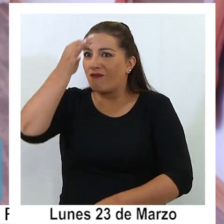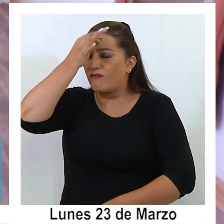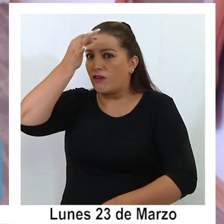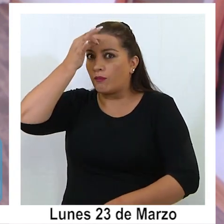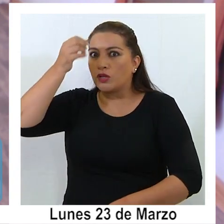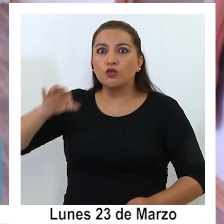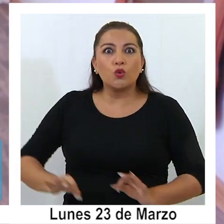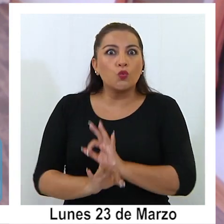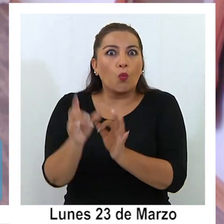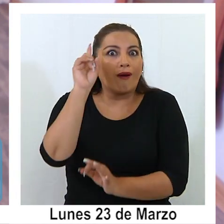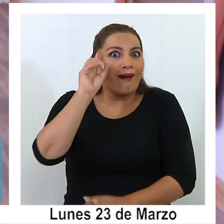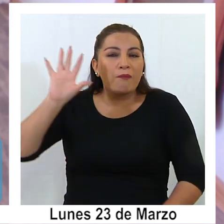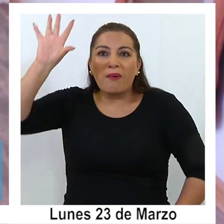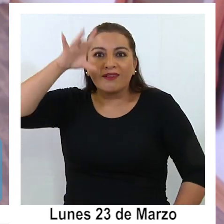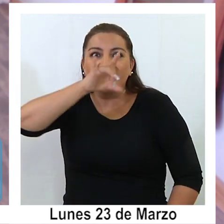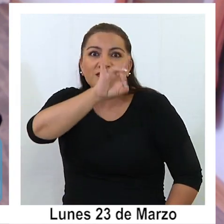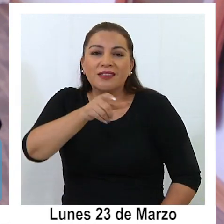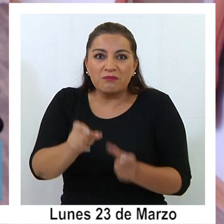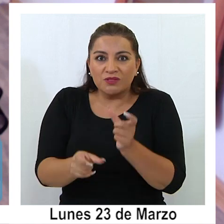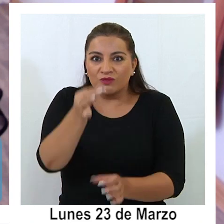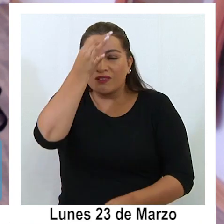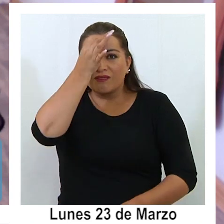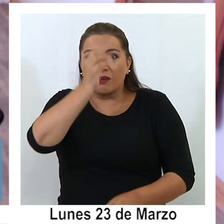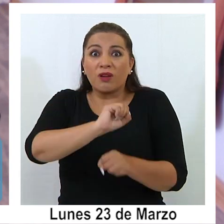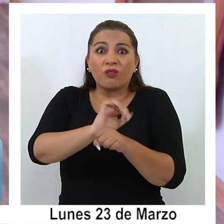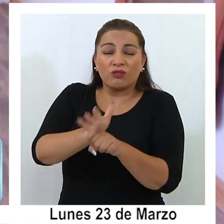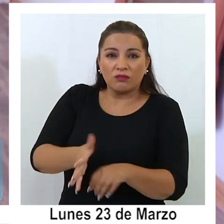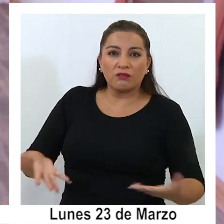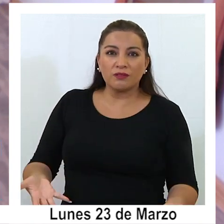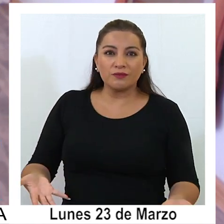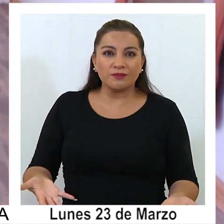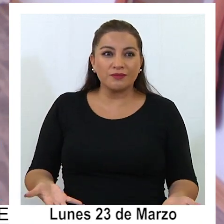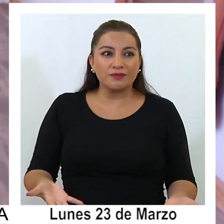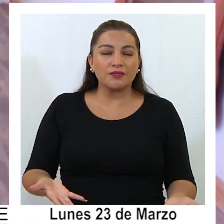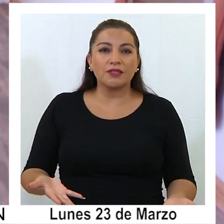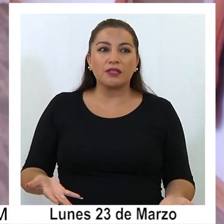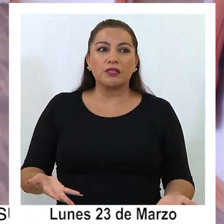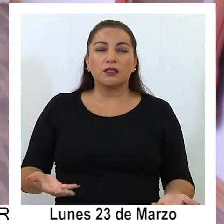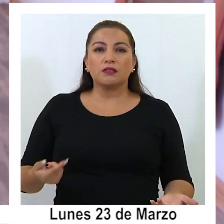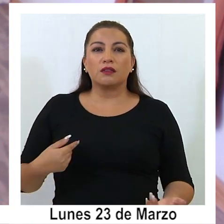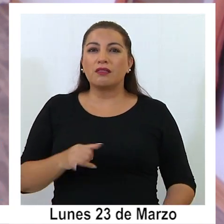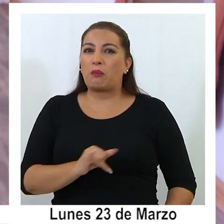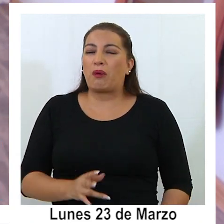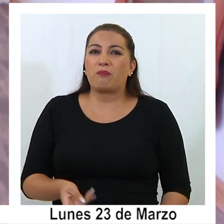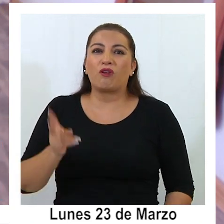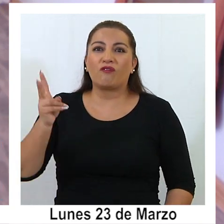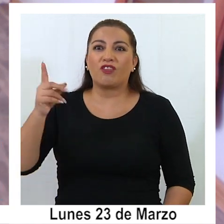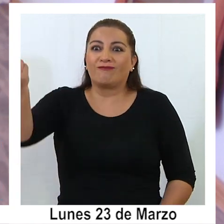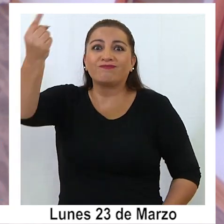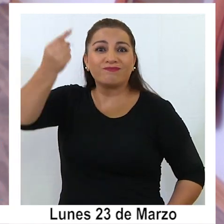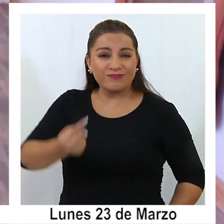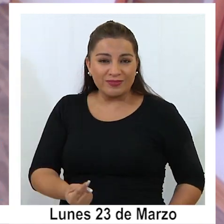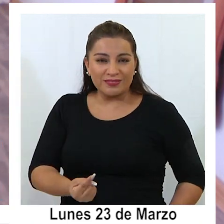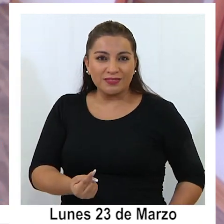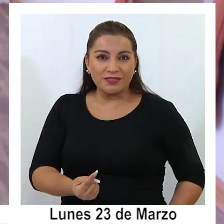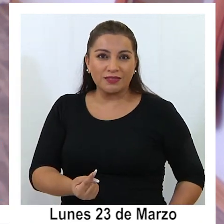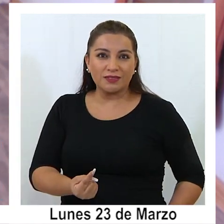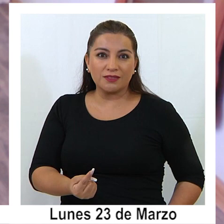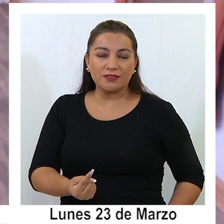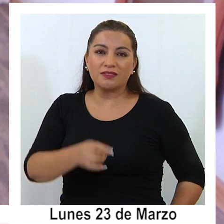que yo no me lo esperaba, y que las medidas que se estaban tomando en algún momento podrían quizá restringir mi llegada